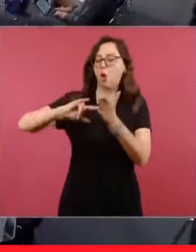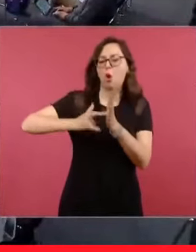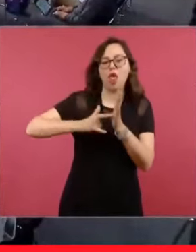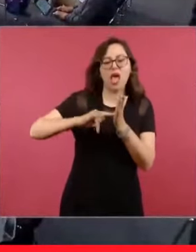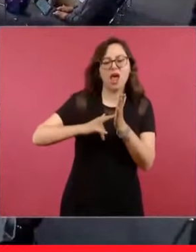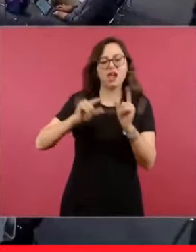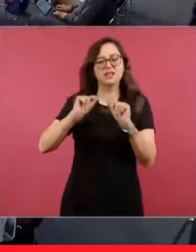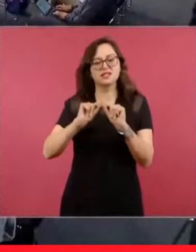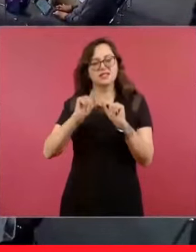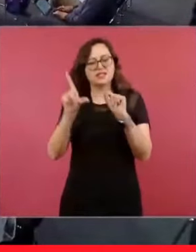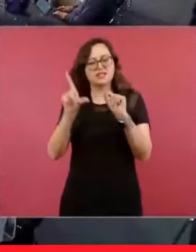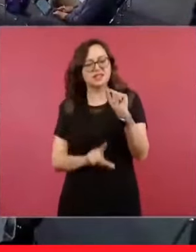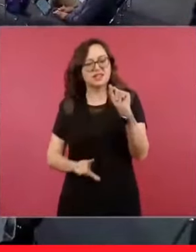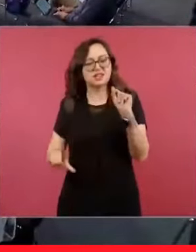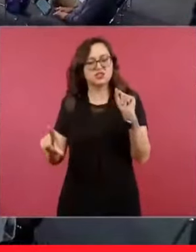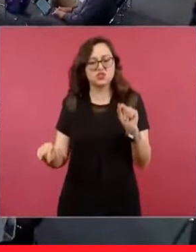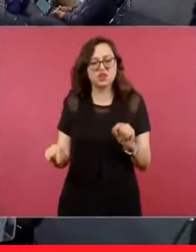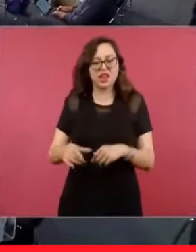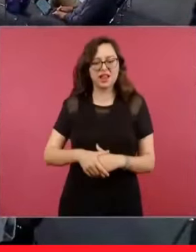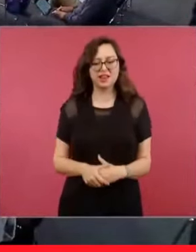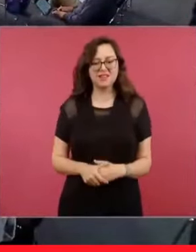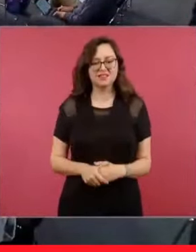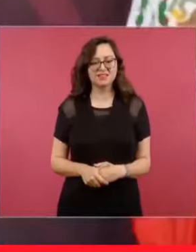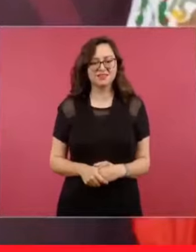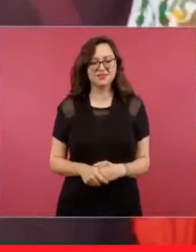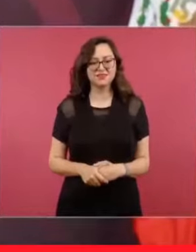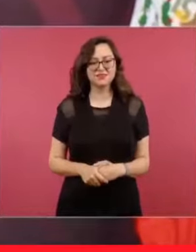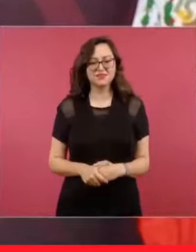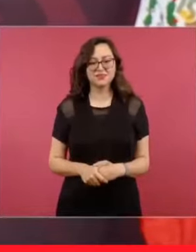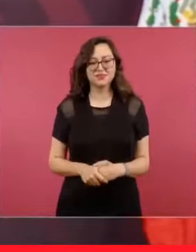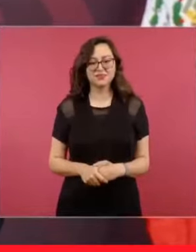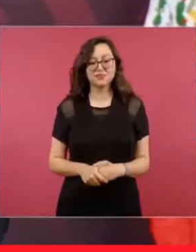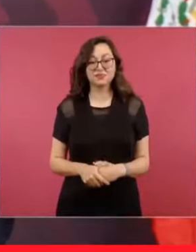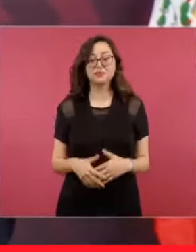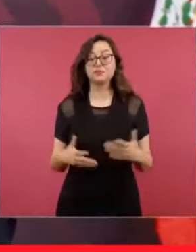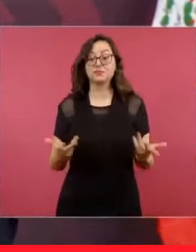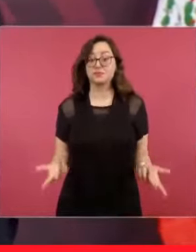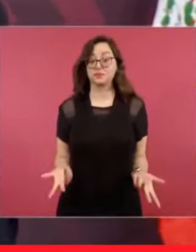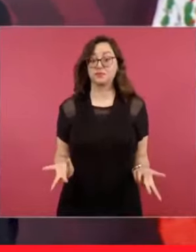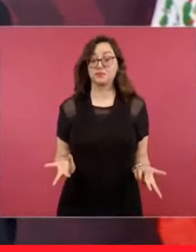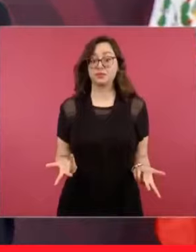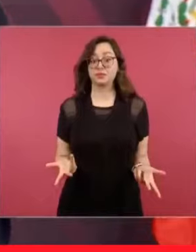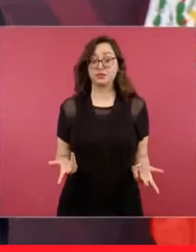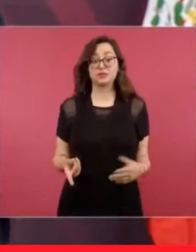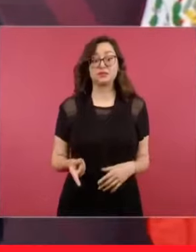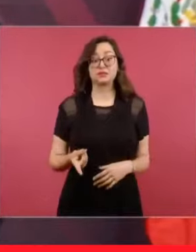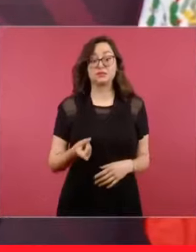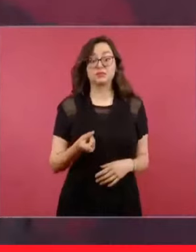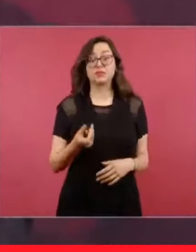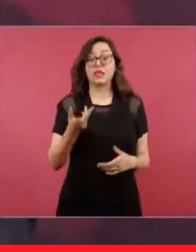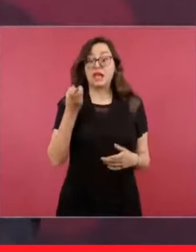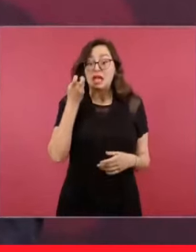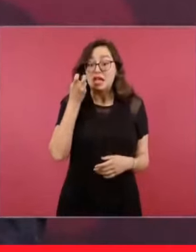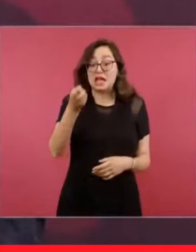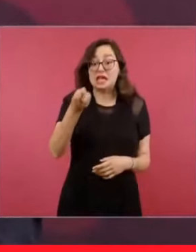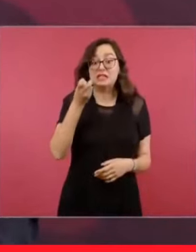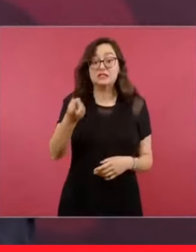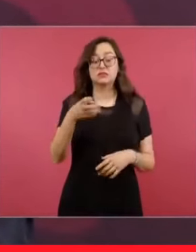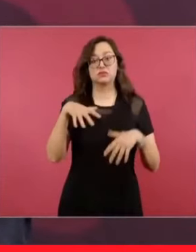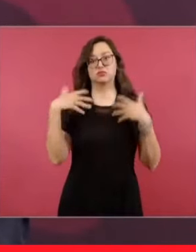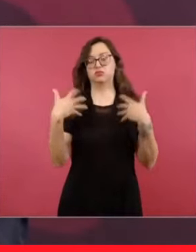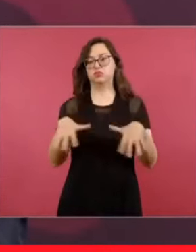nacional y se atrevieron a censurar a la hora